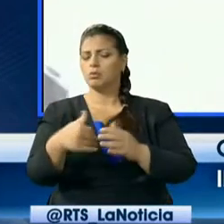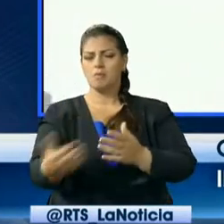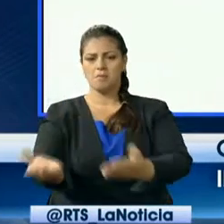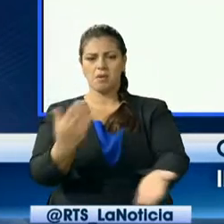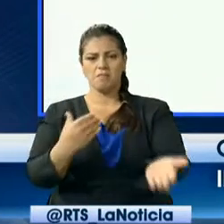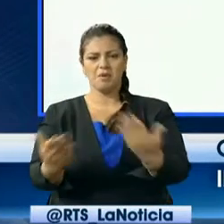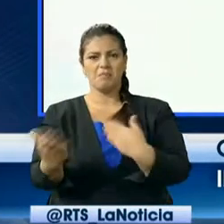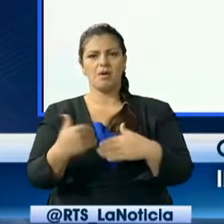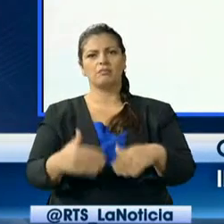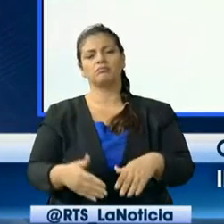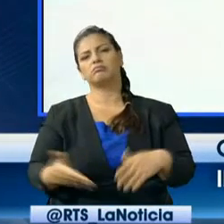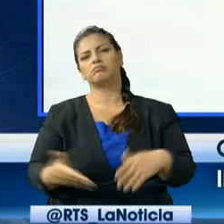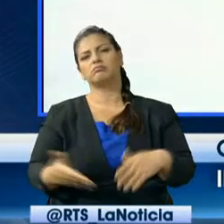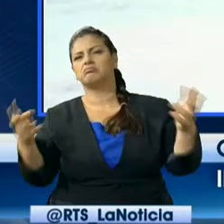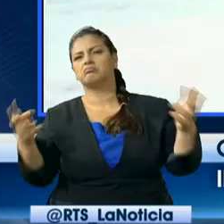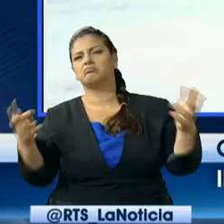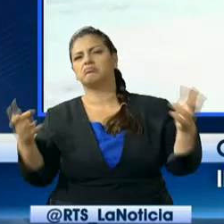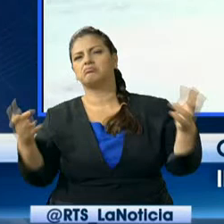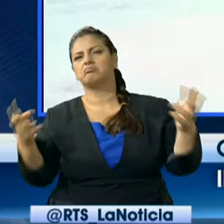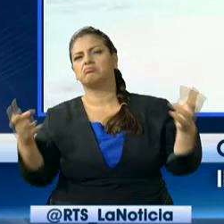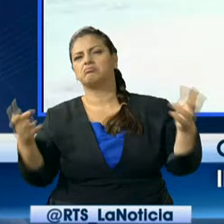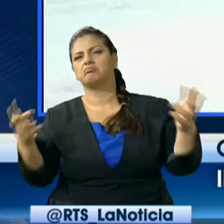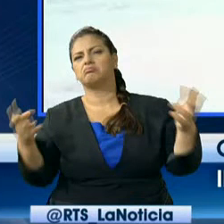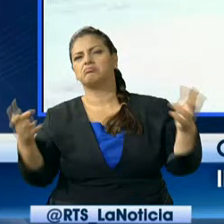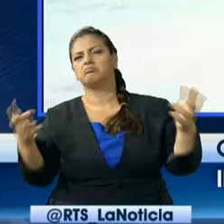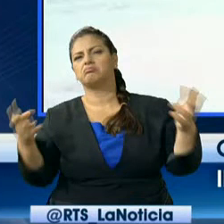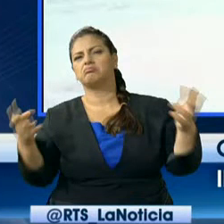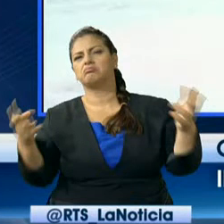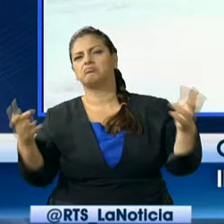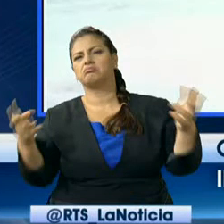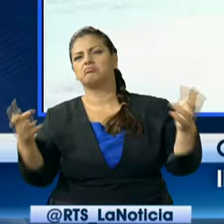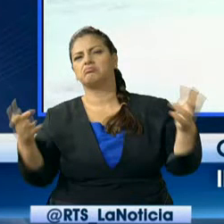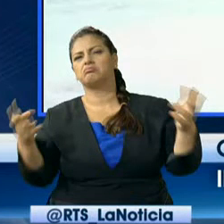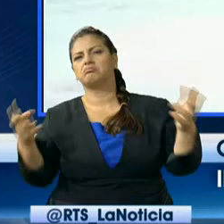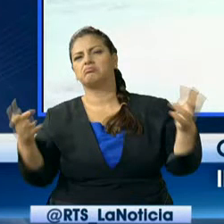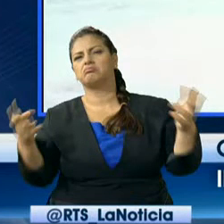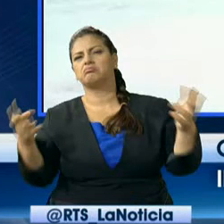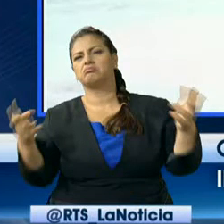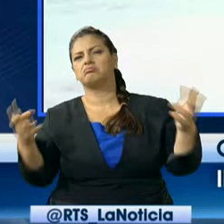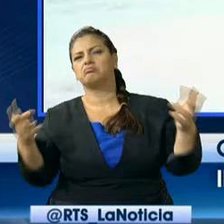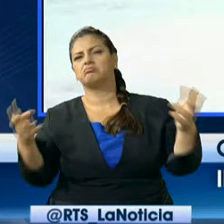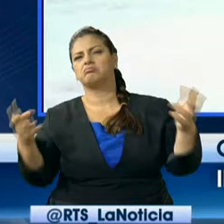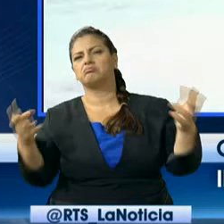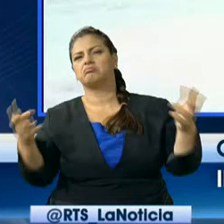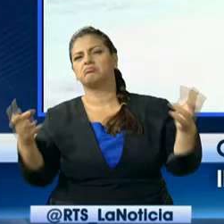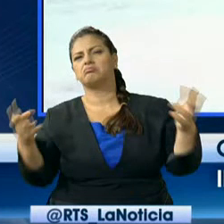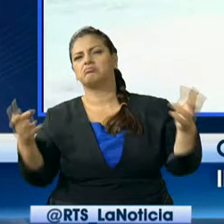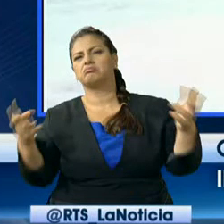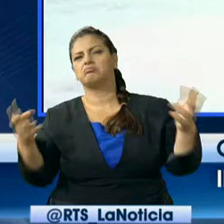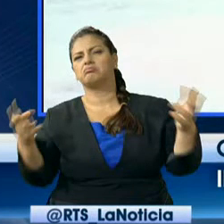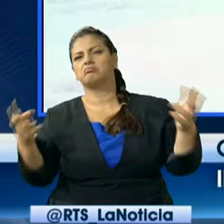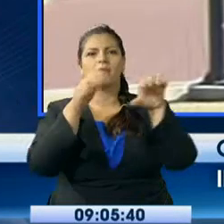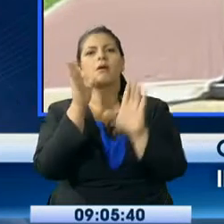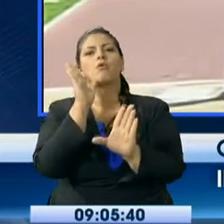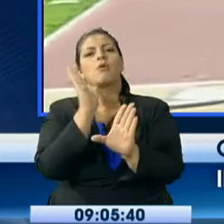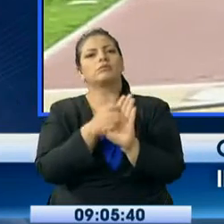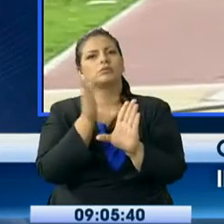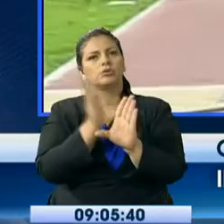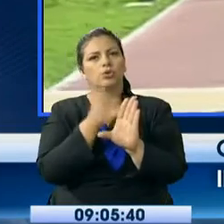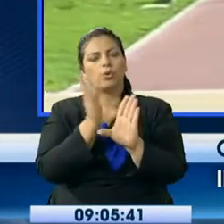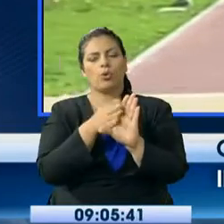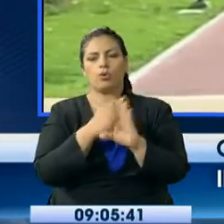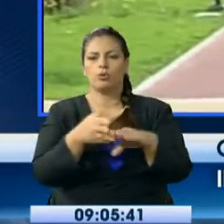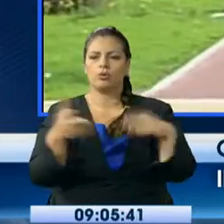dar actividades recreativas y soporte socioemocional, educación no formal y apertura